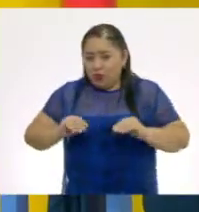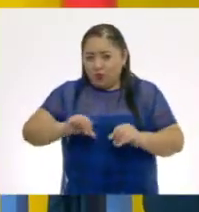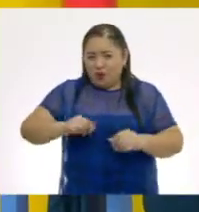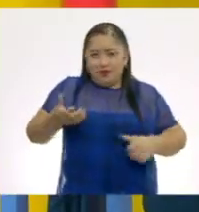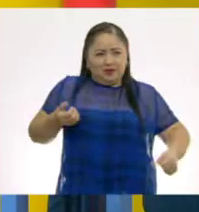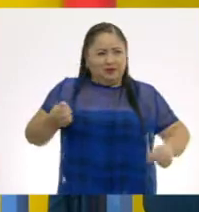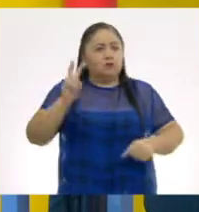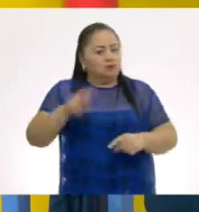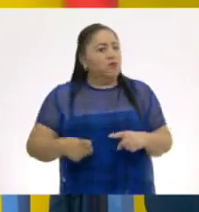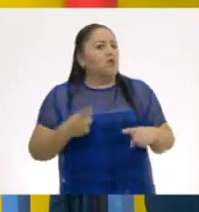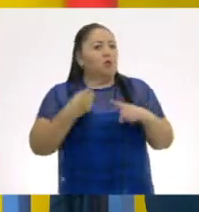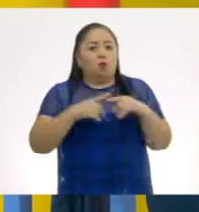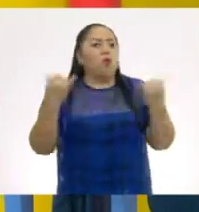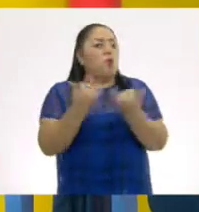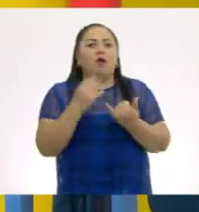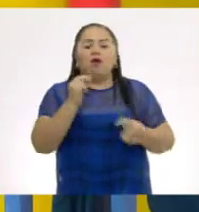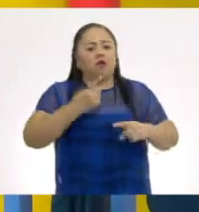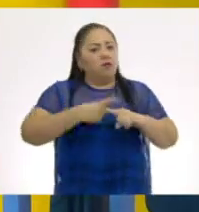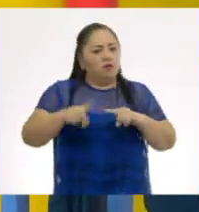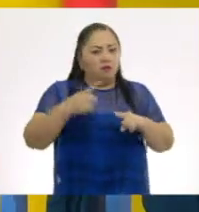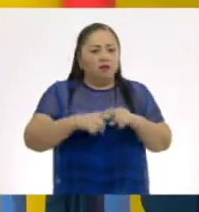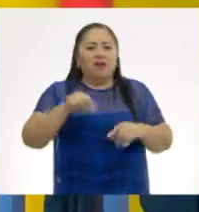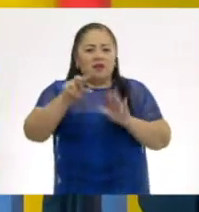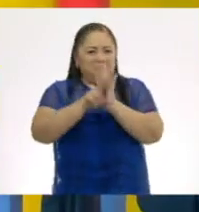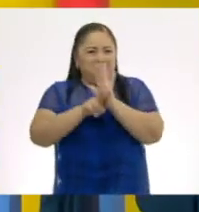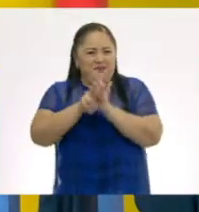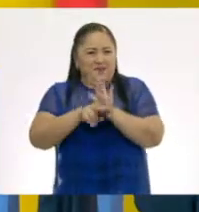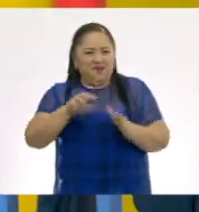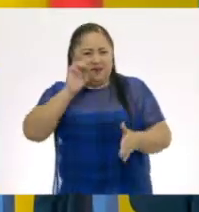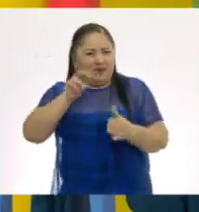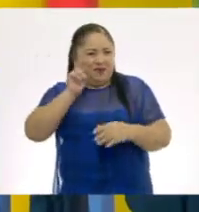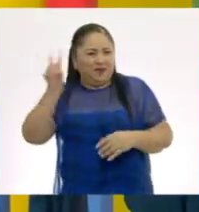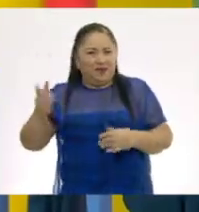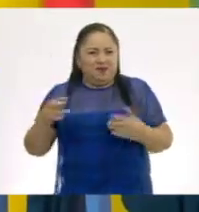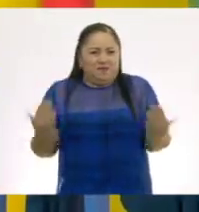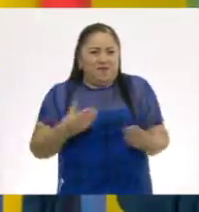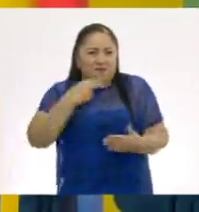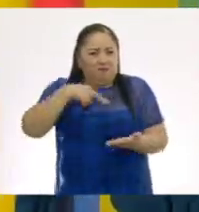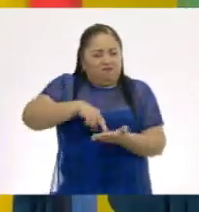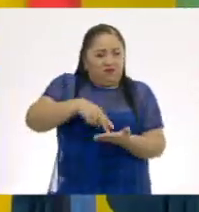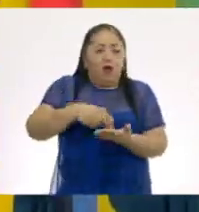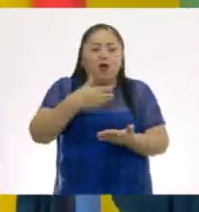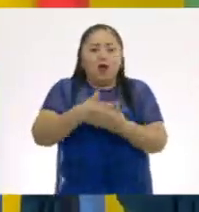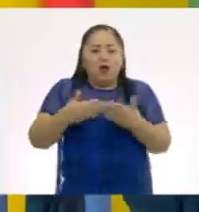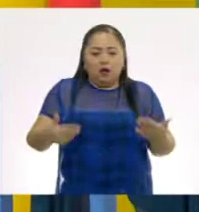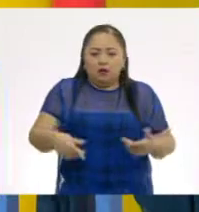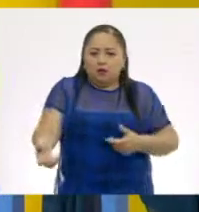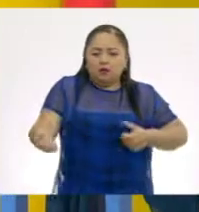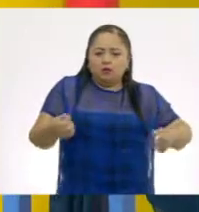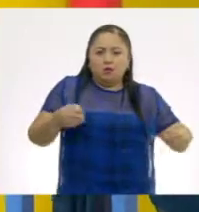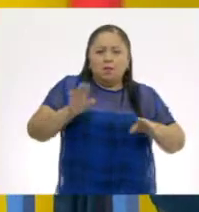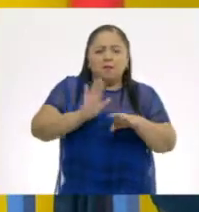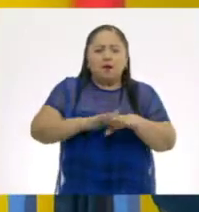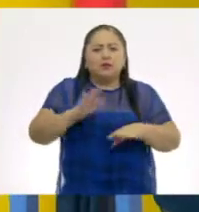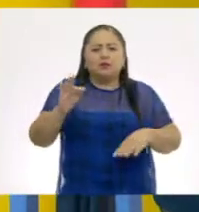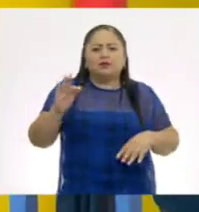explorado son diferentes, ¿no? Como en el video que vimos, el chico que bailaba hip hop, ahora estos movimientos eran como